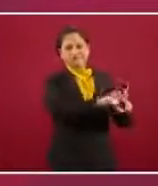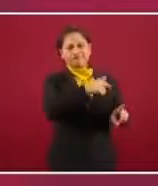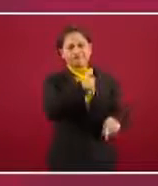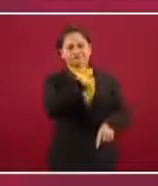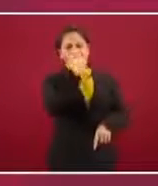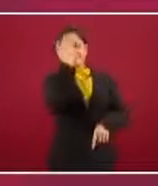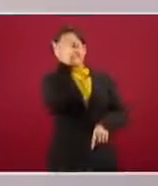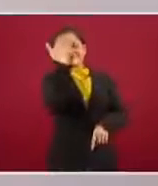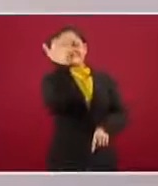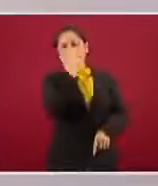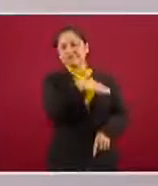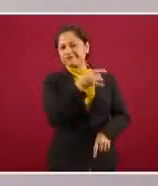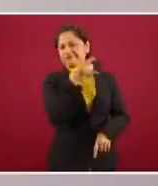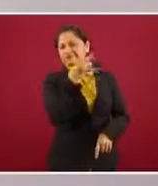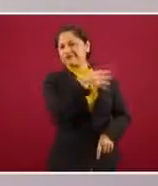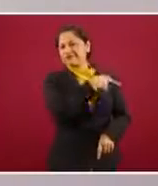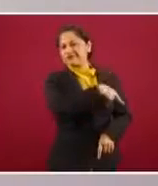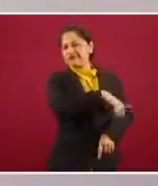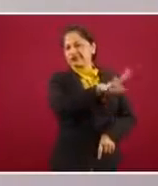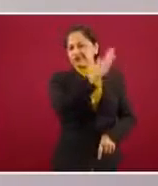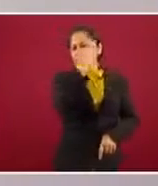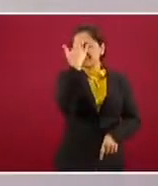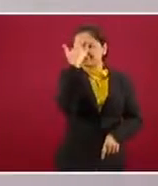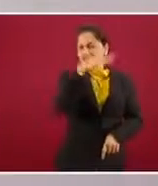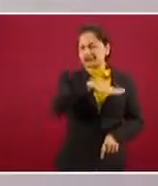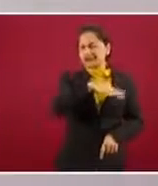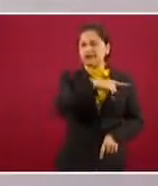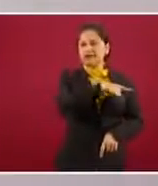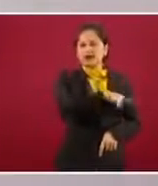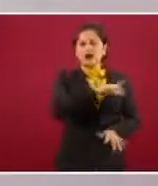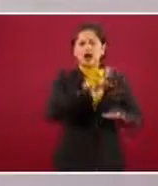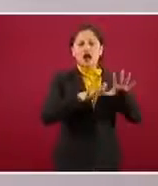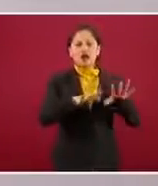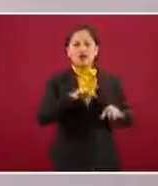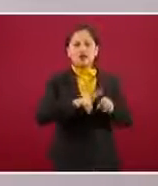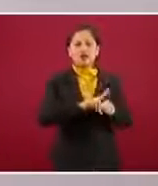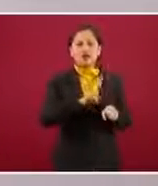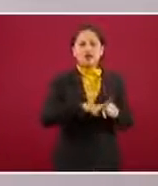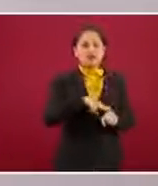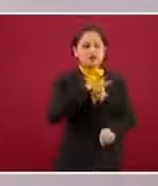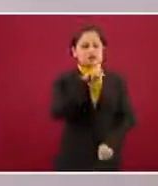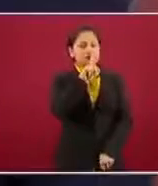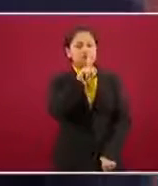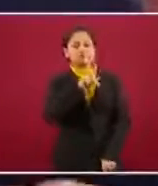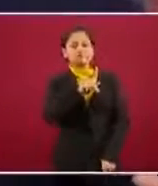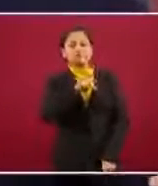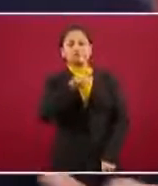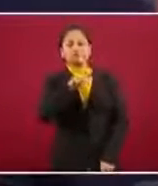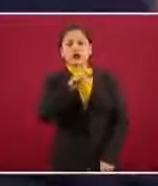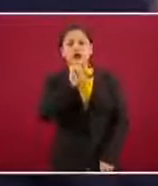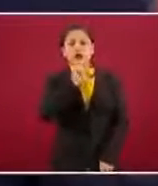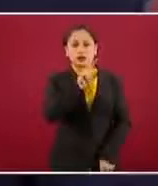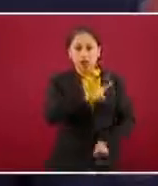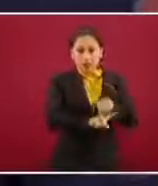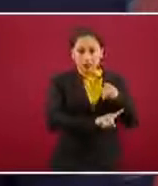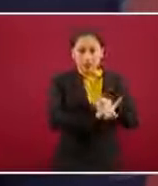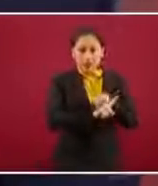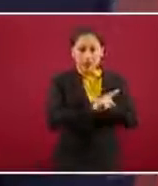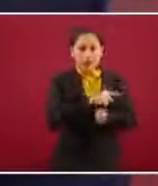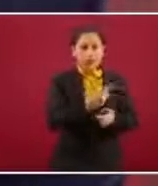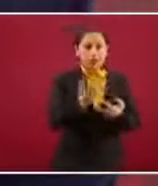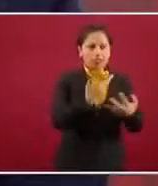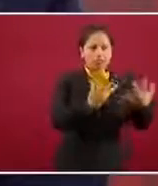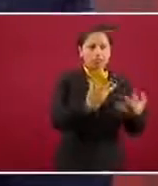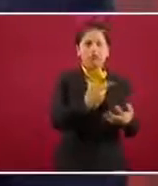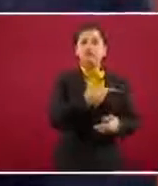En tiempos normales y en tiempos de crisis. Y puedo decir que en tiempos de crisis